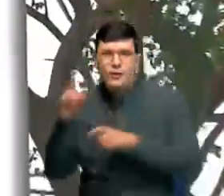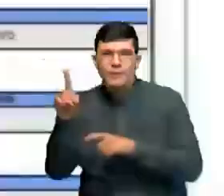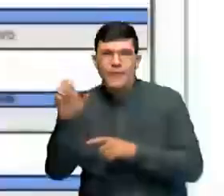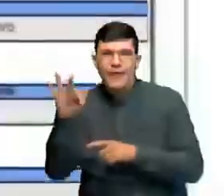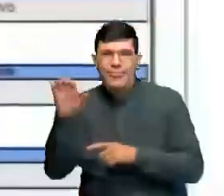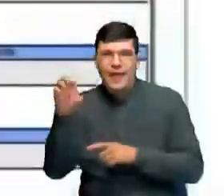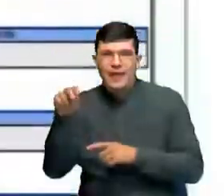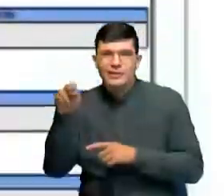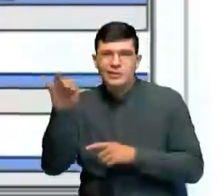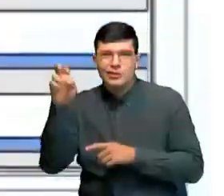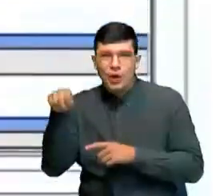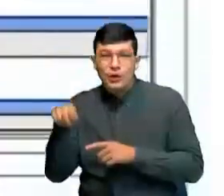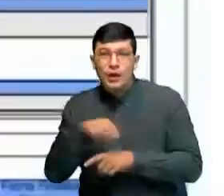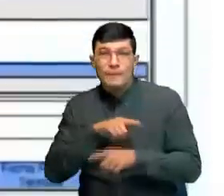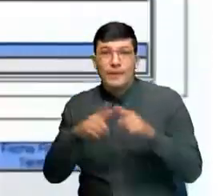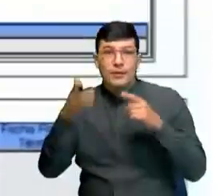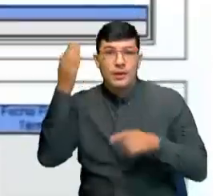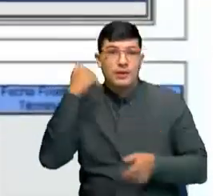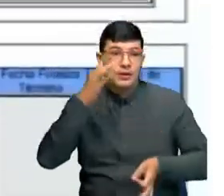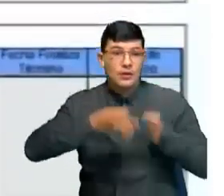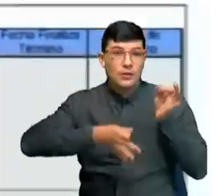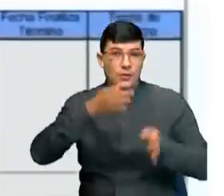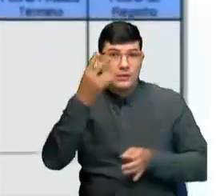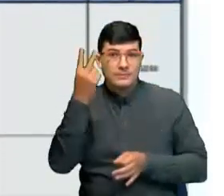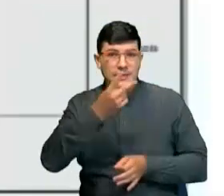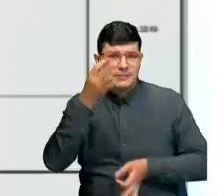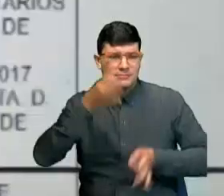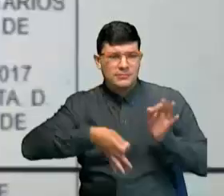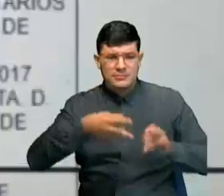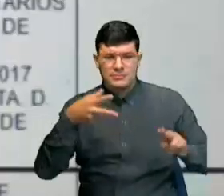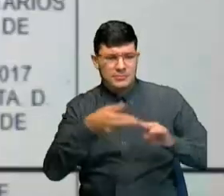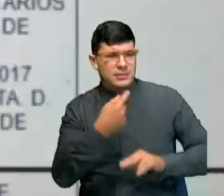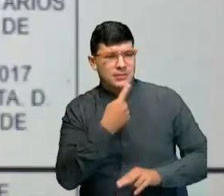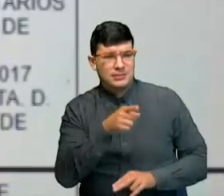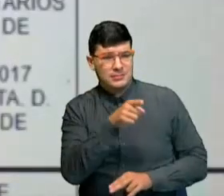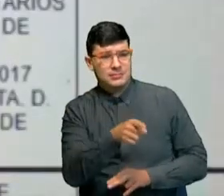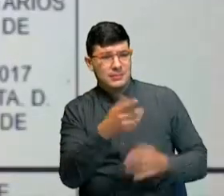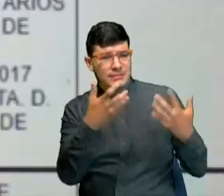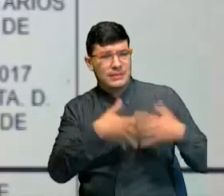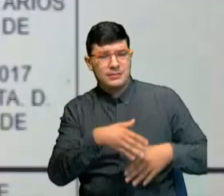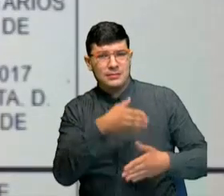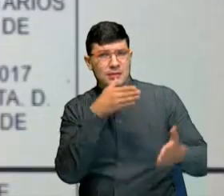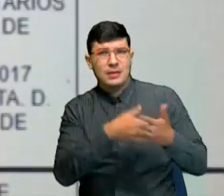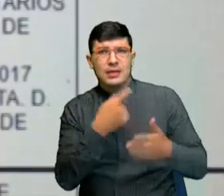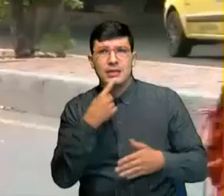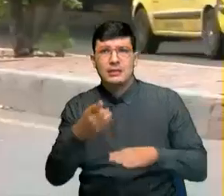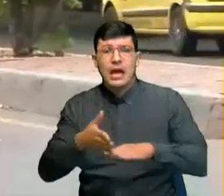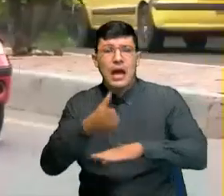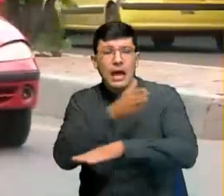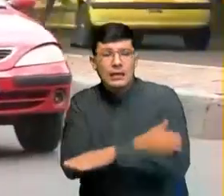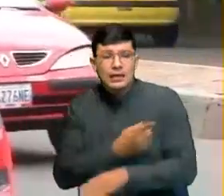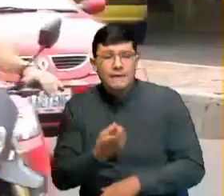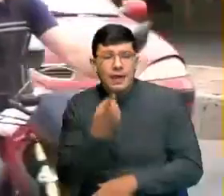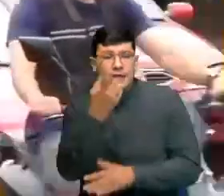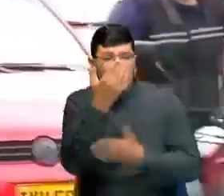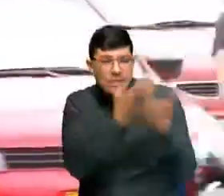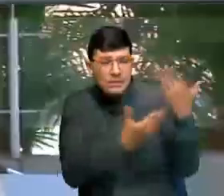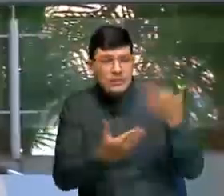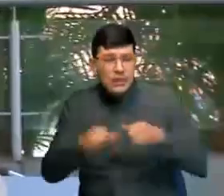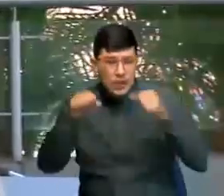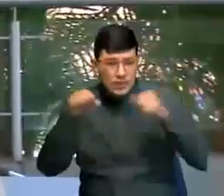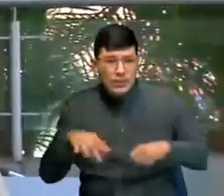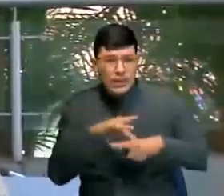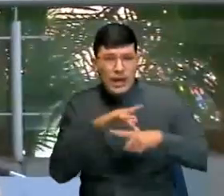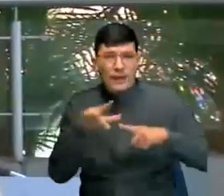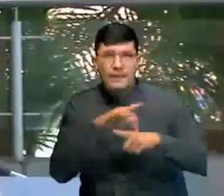viernes un juez suspendió la sanción, avalando el argumento del denunciante sobre la falta de previo estudio para aplicar la norma.